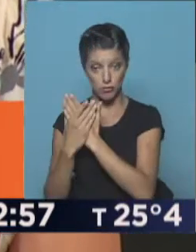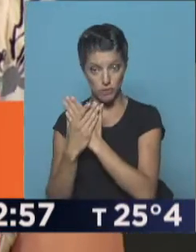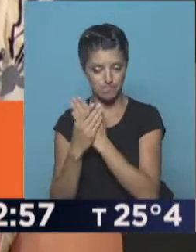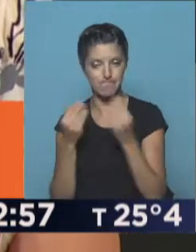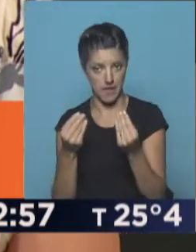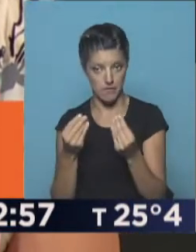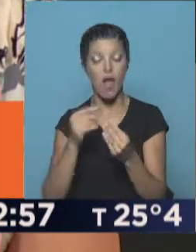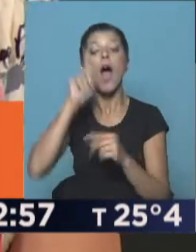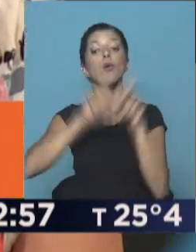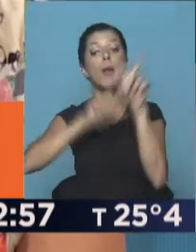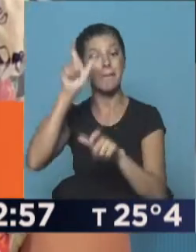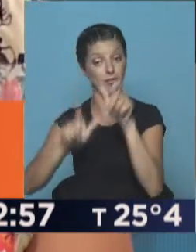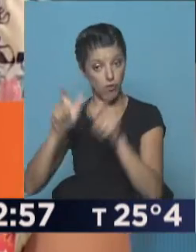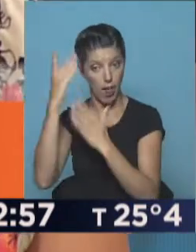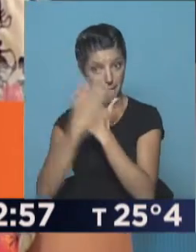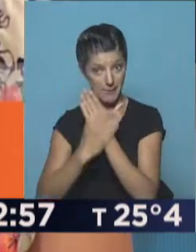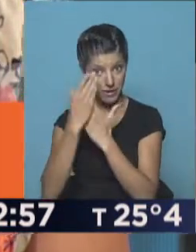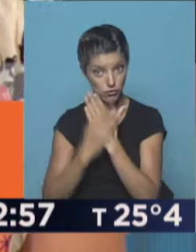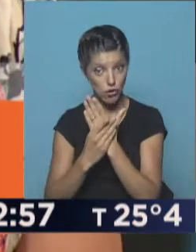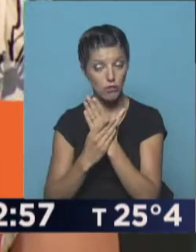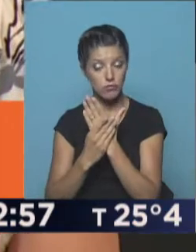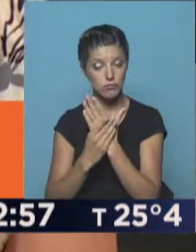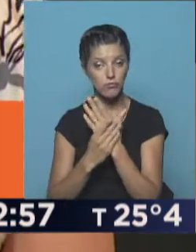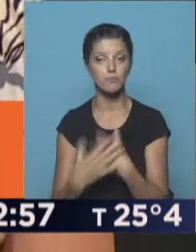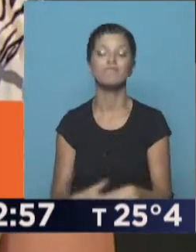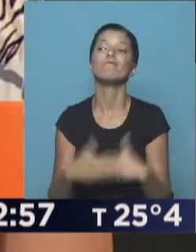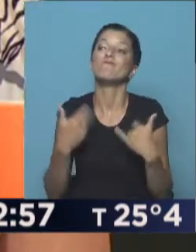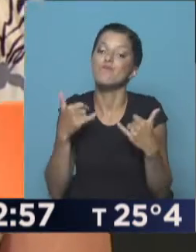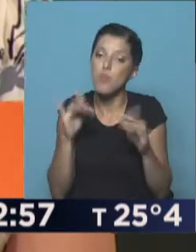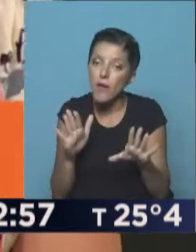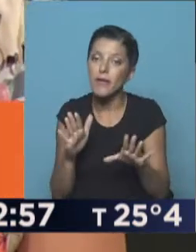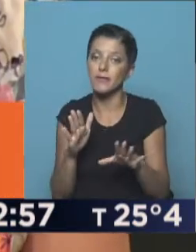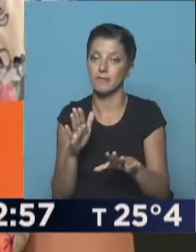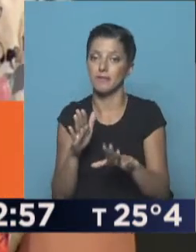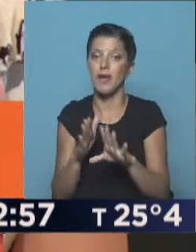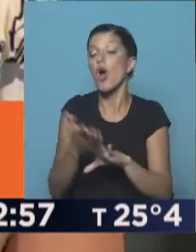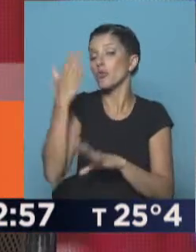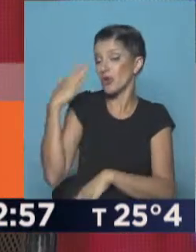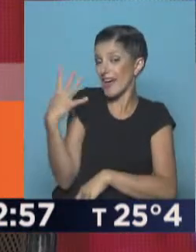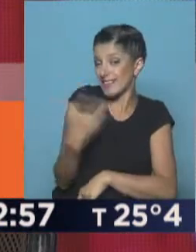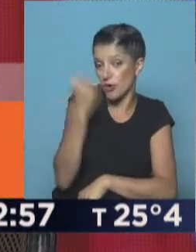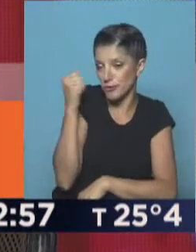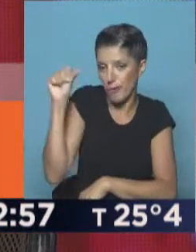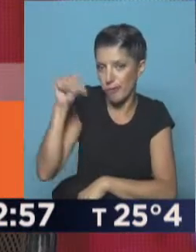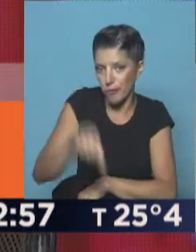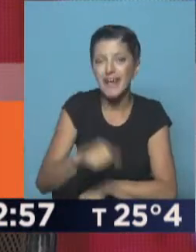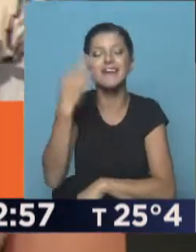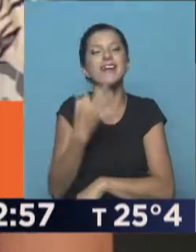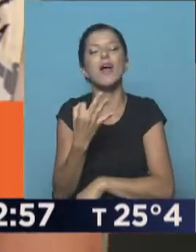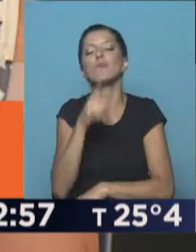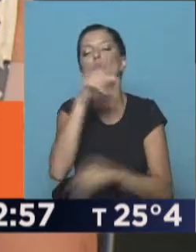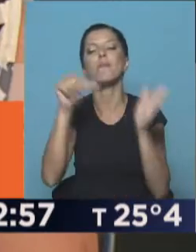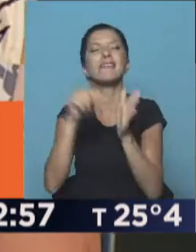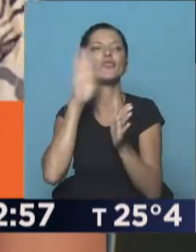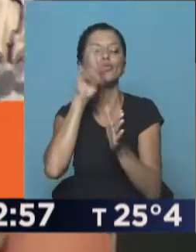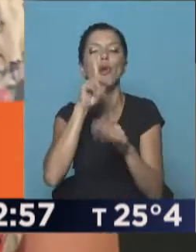personas dispuestas quizás a ir contra el terreno avanzado en Estados Unidos y que en realidad es un Estados Unidos polarizado.